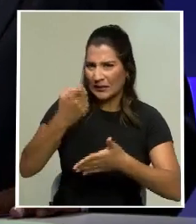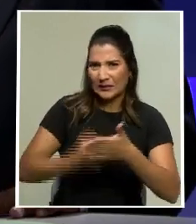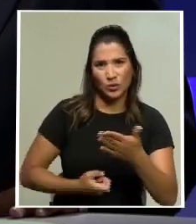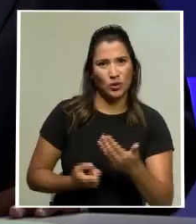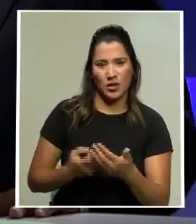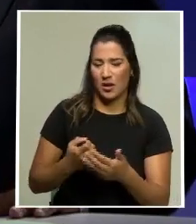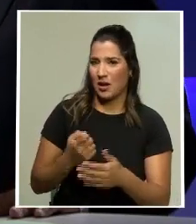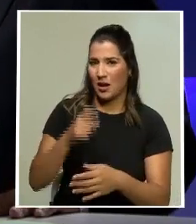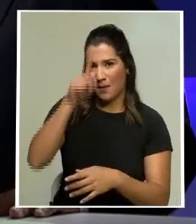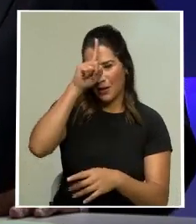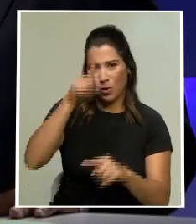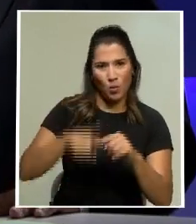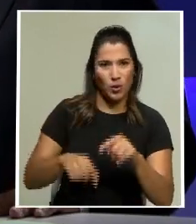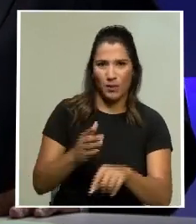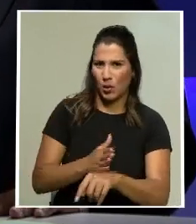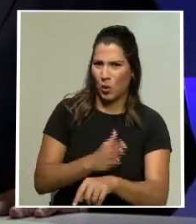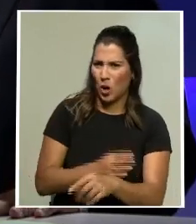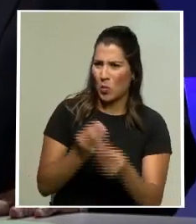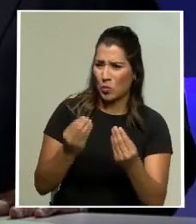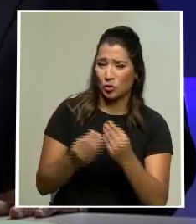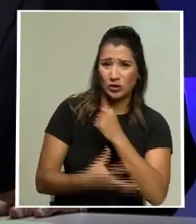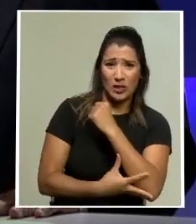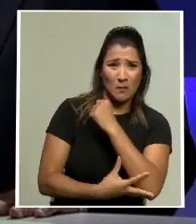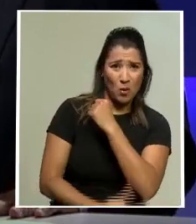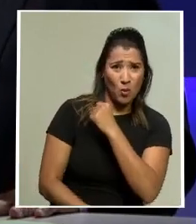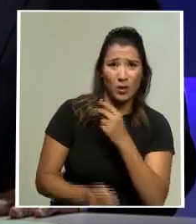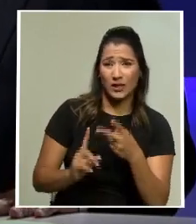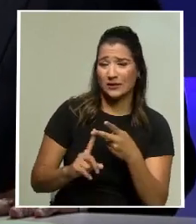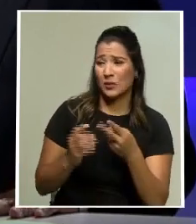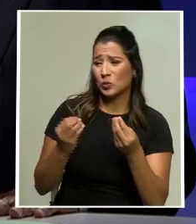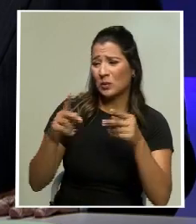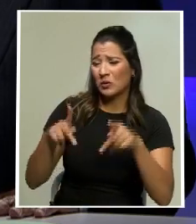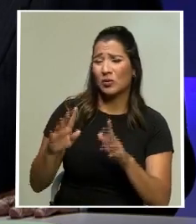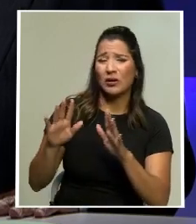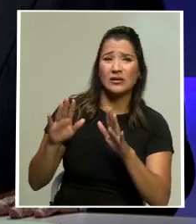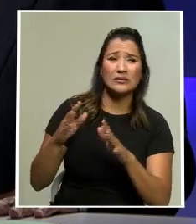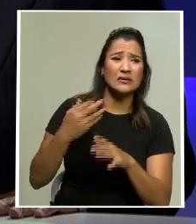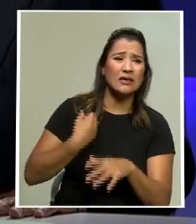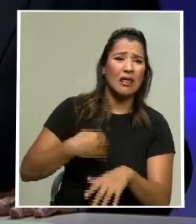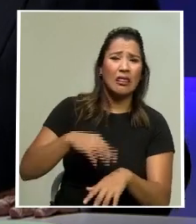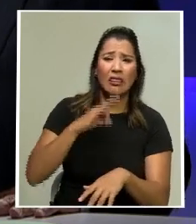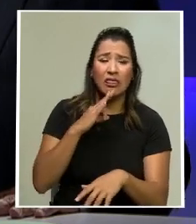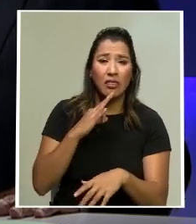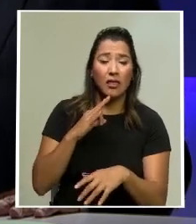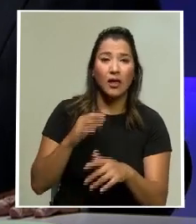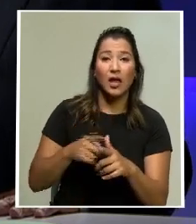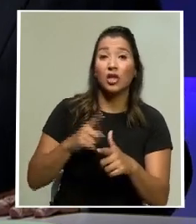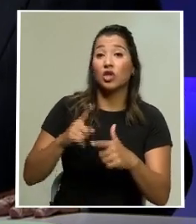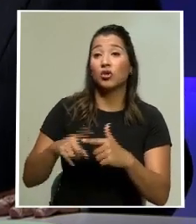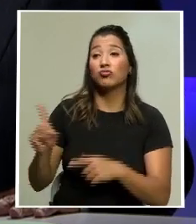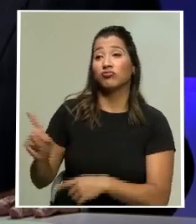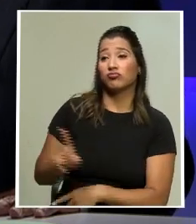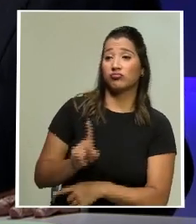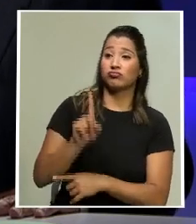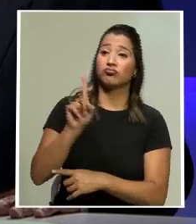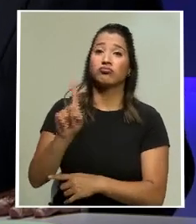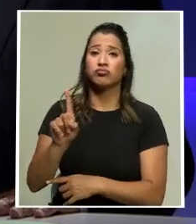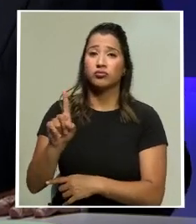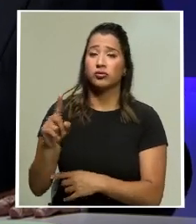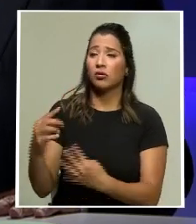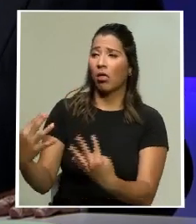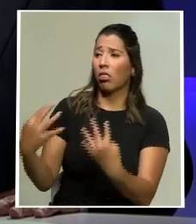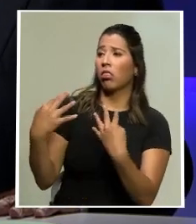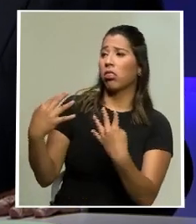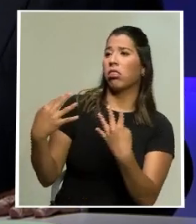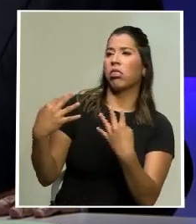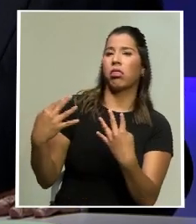supuesto la desilusión. Y es donde entra la prédica del populismo fascista